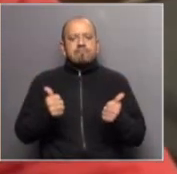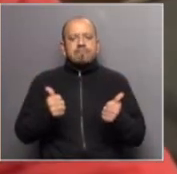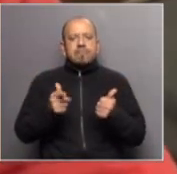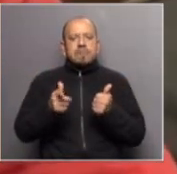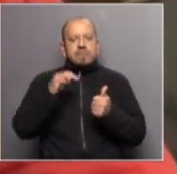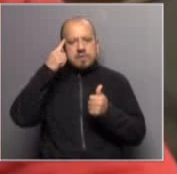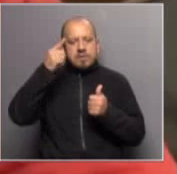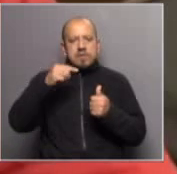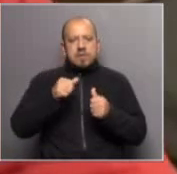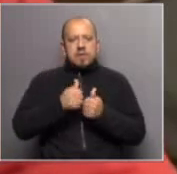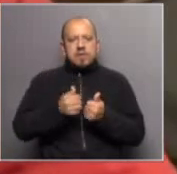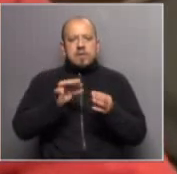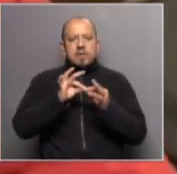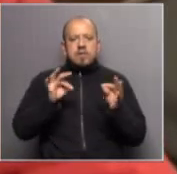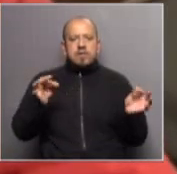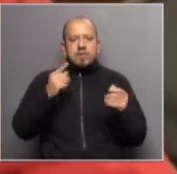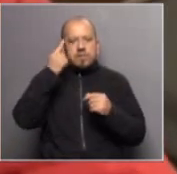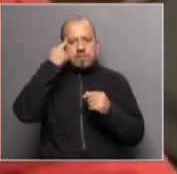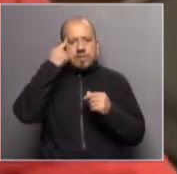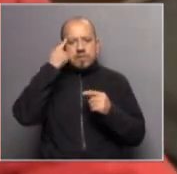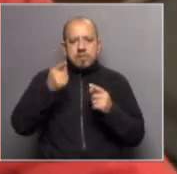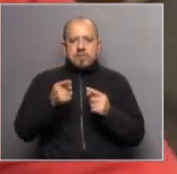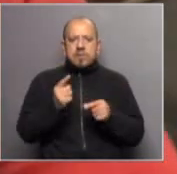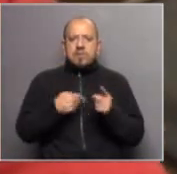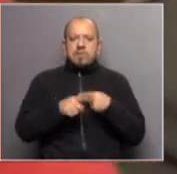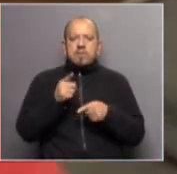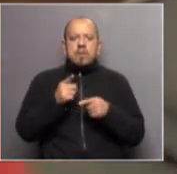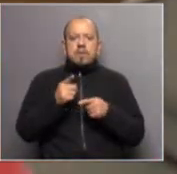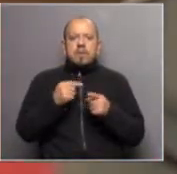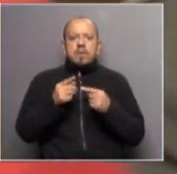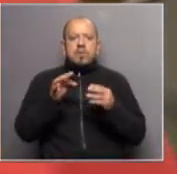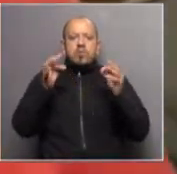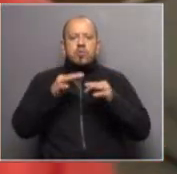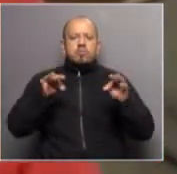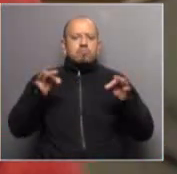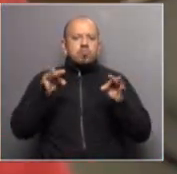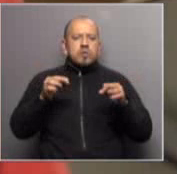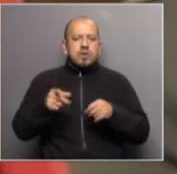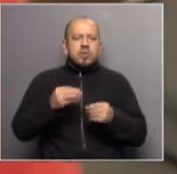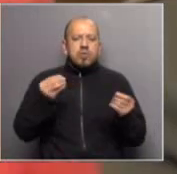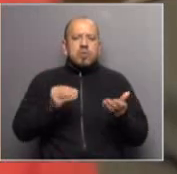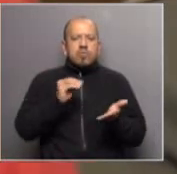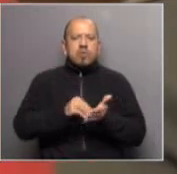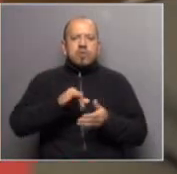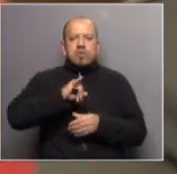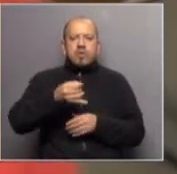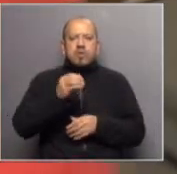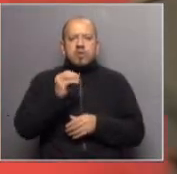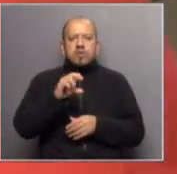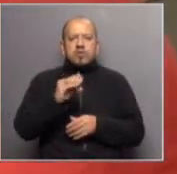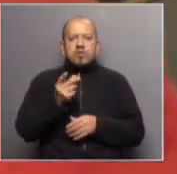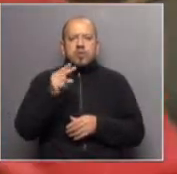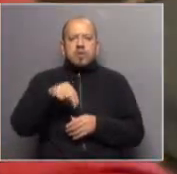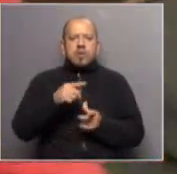estribillo. Y pensé qué lindo que es, pero no tiene lugar en ninguna canción de mi vida. Es como voy a poner a Jordan en una canción. Es una cosa que